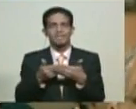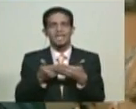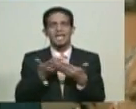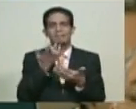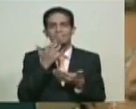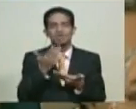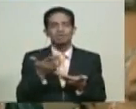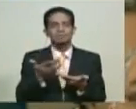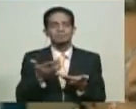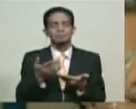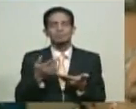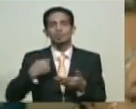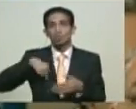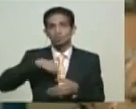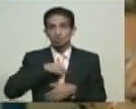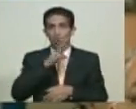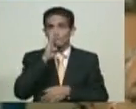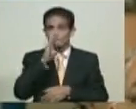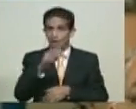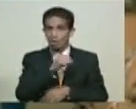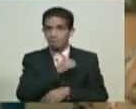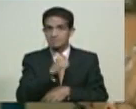los mercados internacionales.